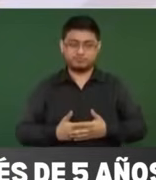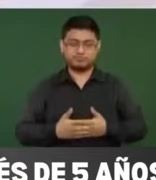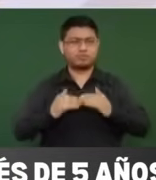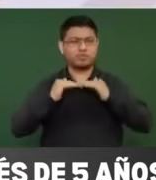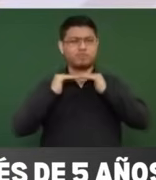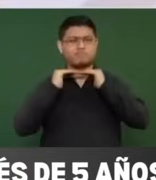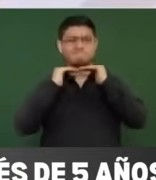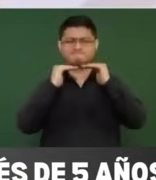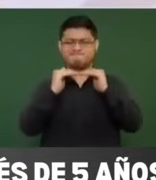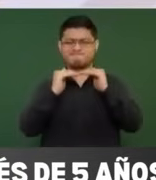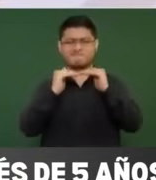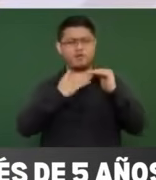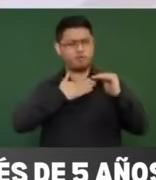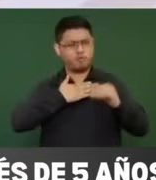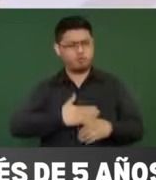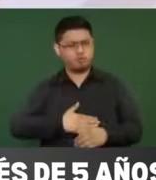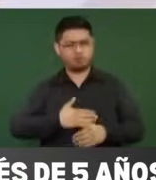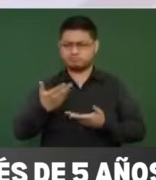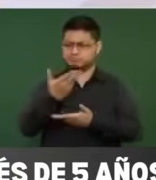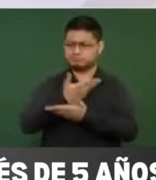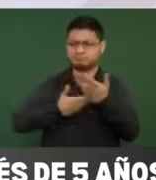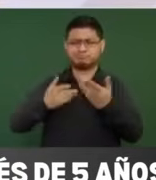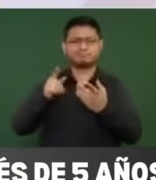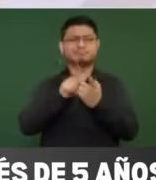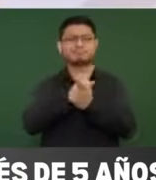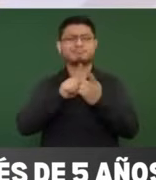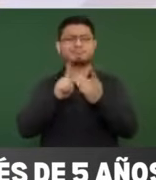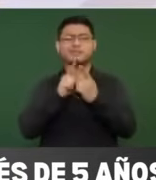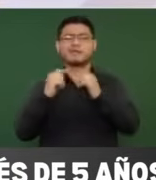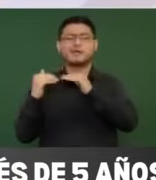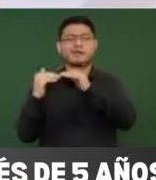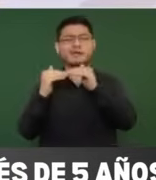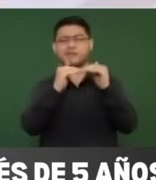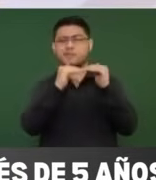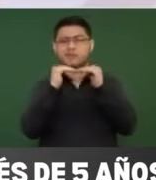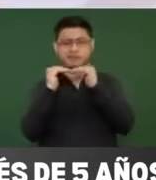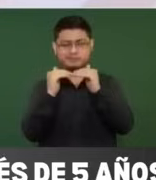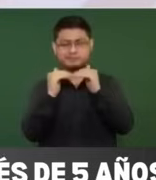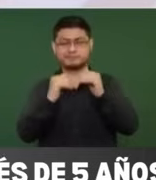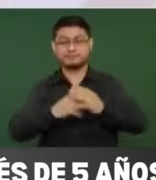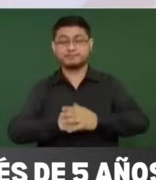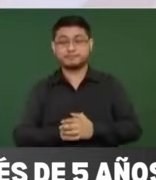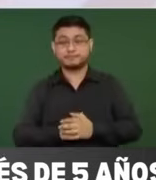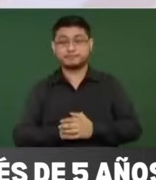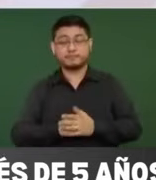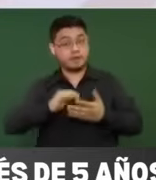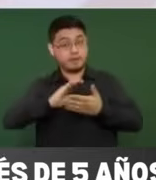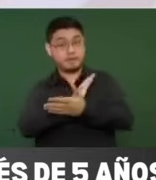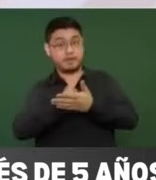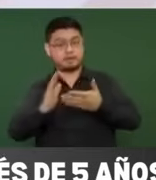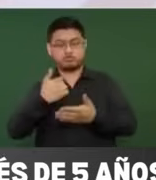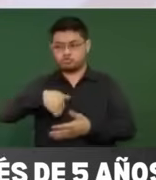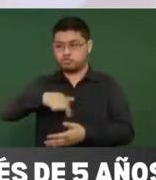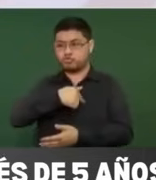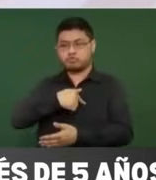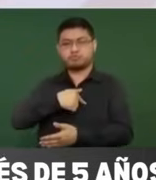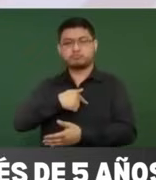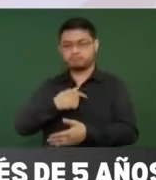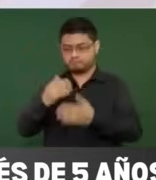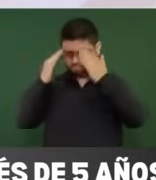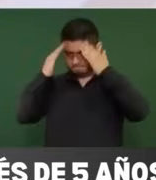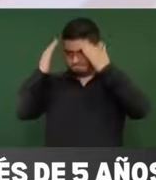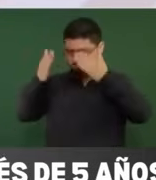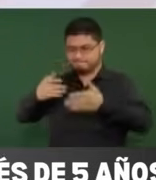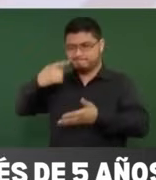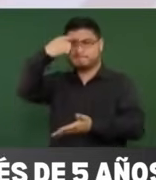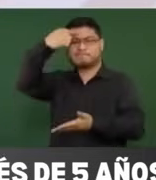justa, más libre, más fraterna y más igualitaria. Además, hemos reafirmado nuestra